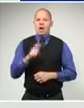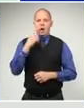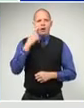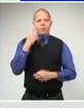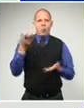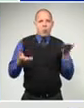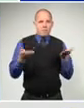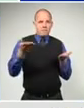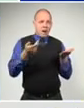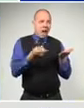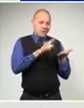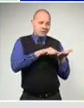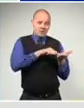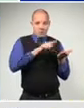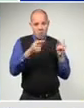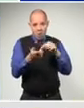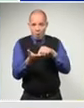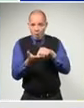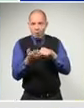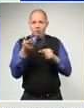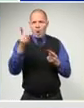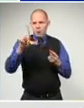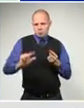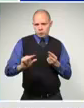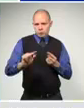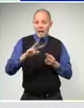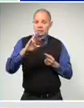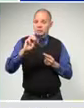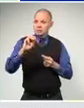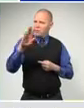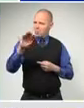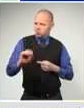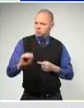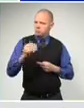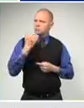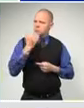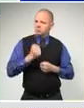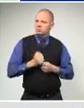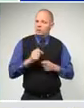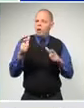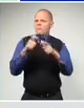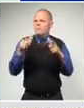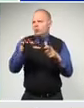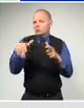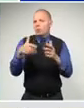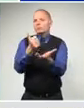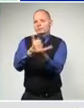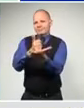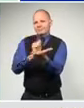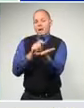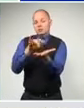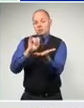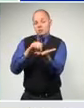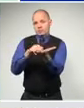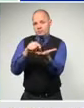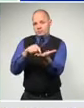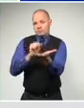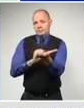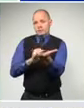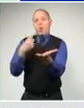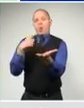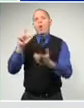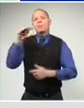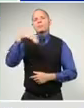con el día anterior, 30 menos, el mayor número en el municipio cabecera, 6, Cumanayagua